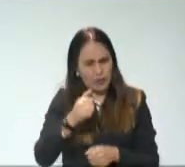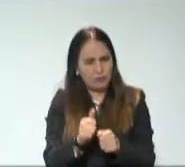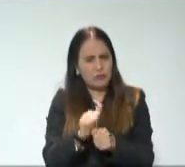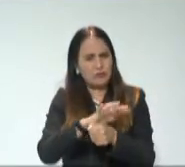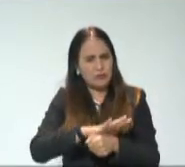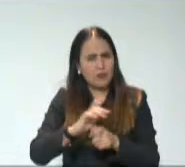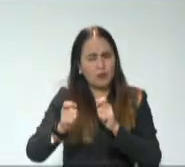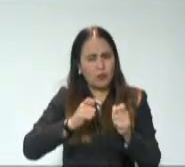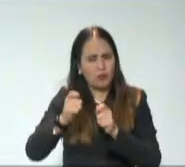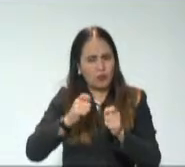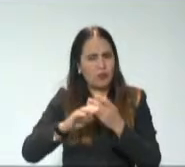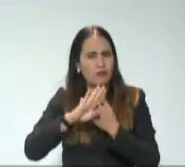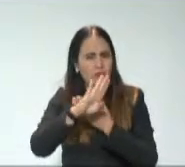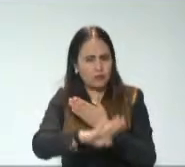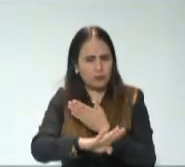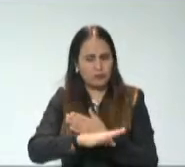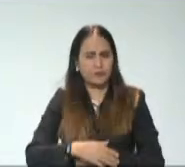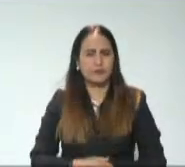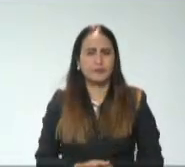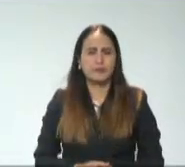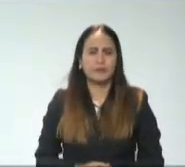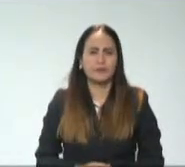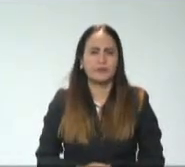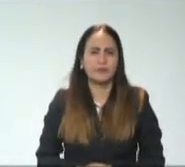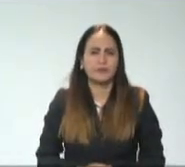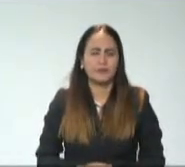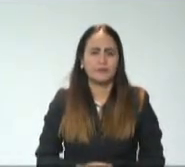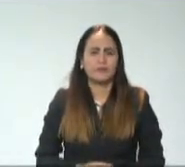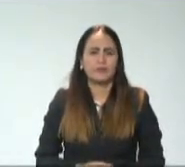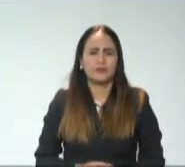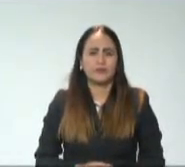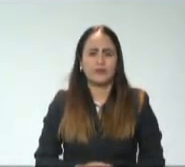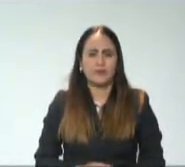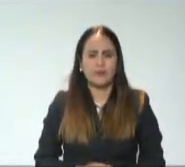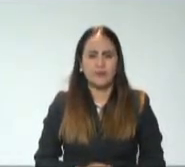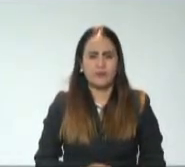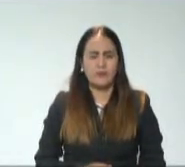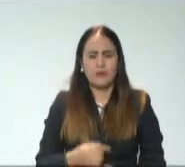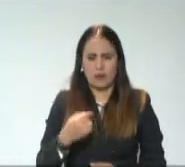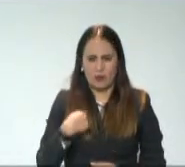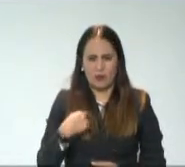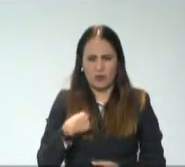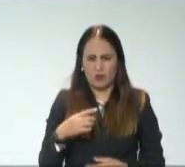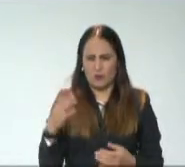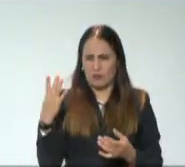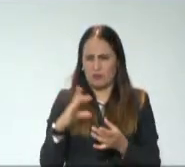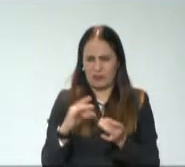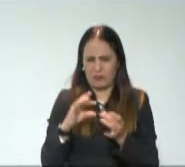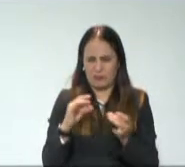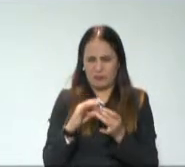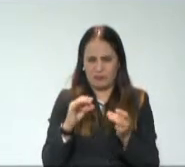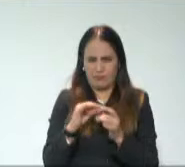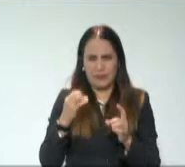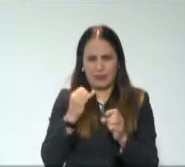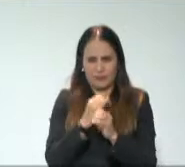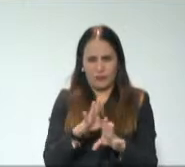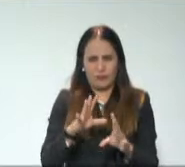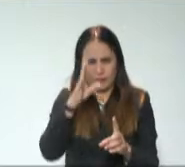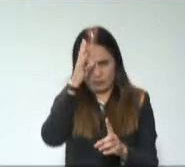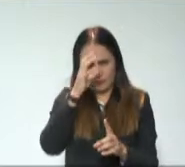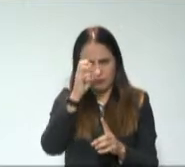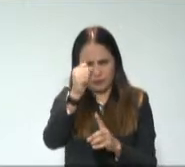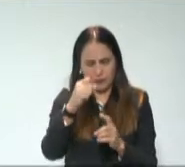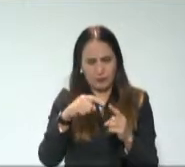entonces para cerrar un poquito el el el el el concepto que que quería yo manejar más bien en este caso de